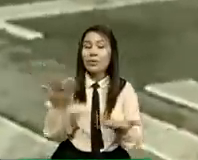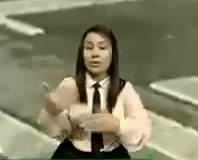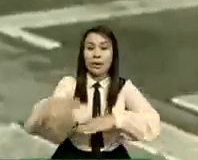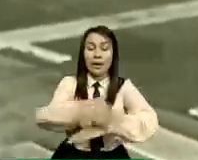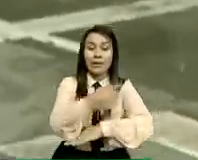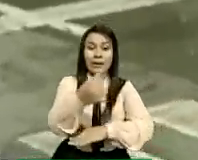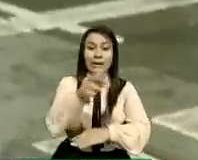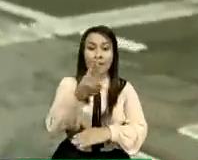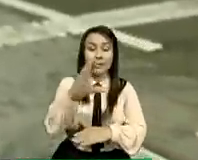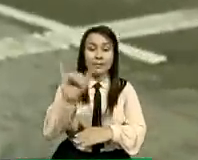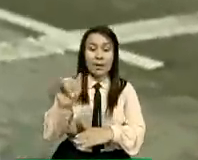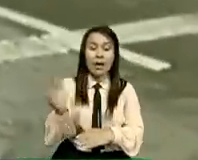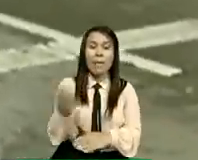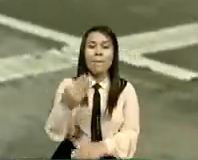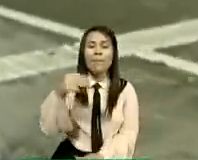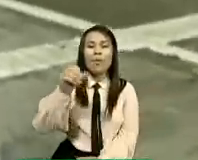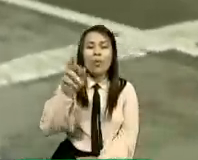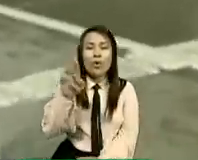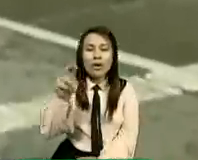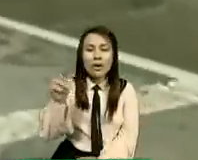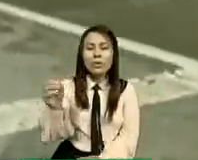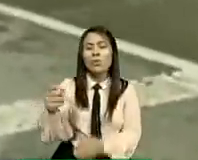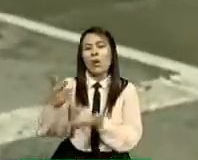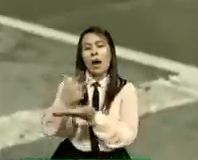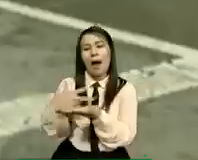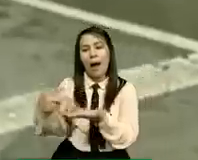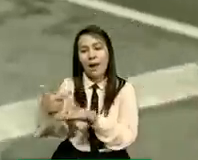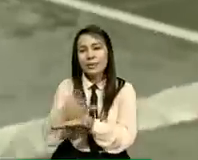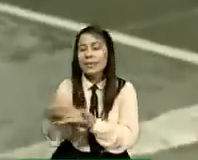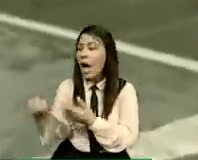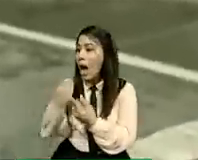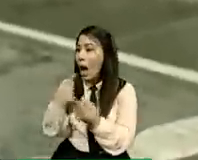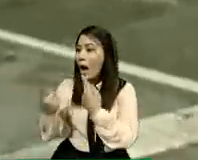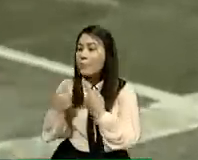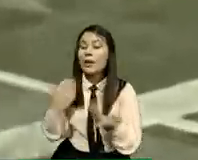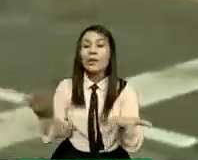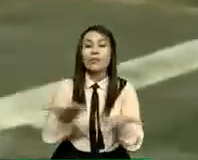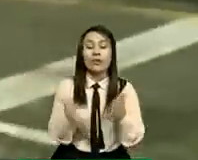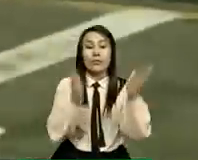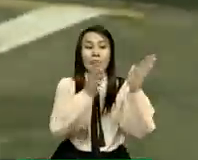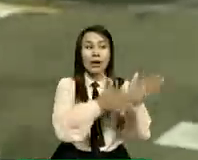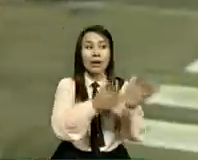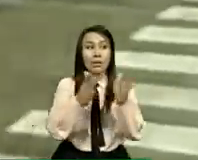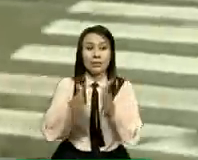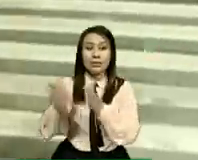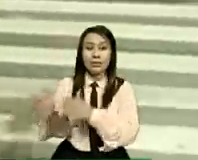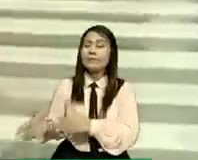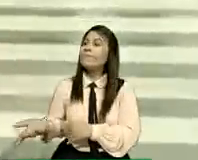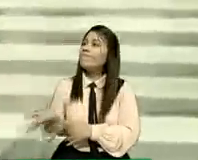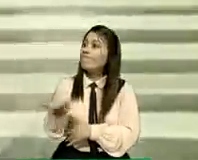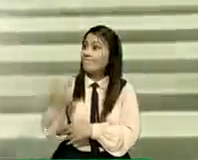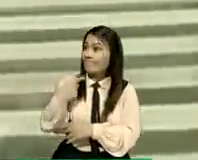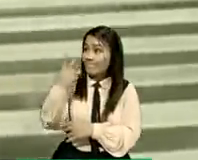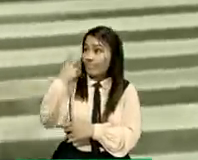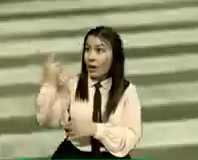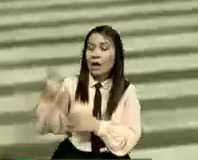si no me equivoco, ¿no? De sur a norte. Así es, de sur a norte también pueden tomar la calle García Moreno o la calle Carchi, licenciado.